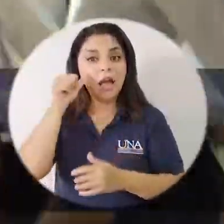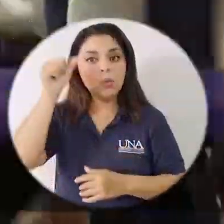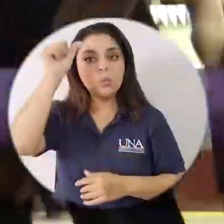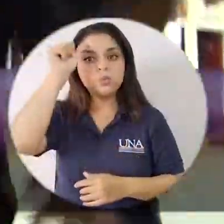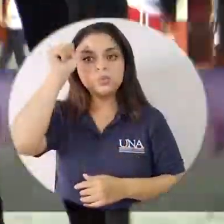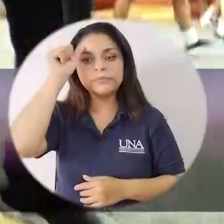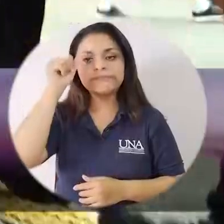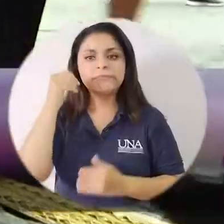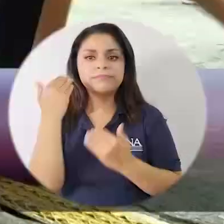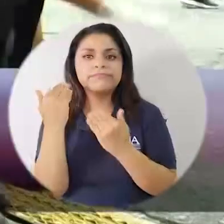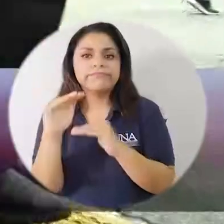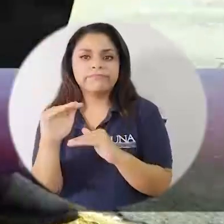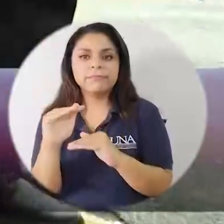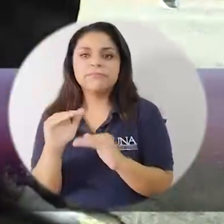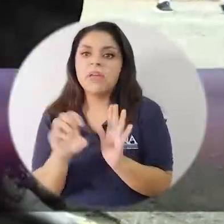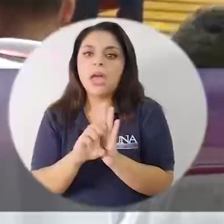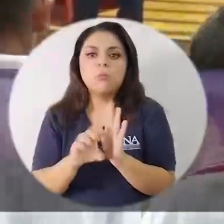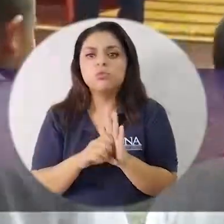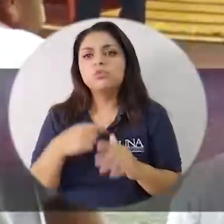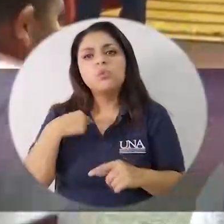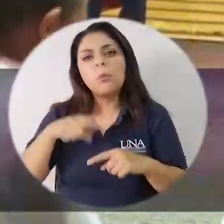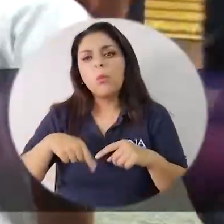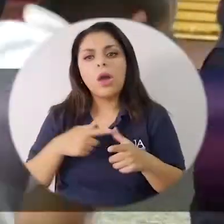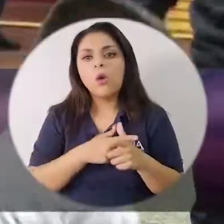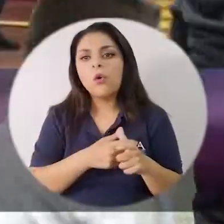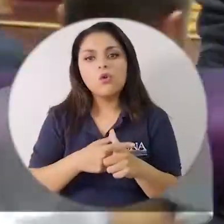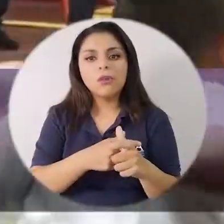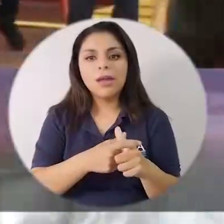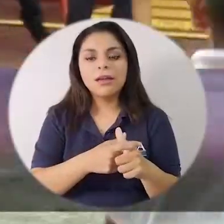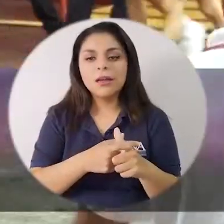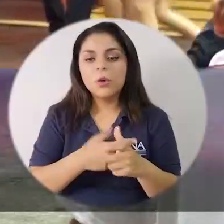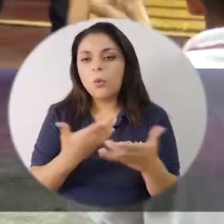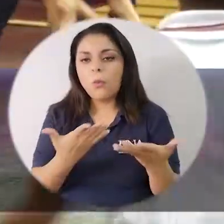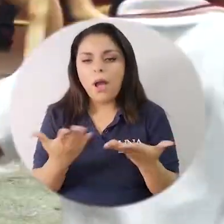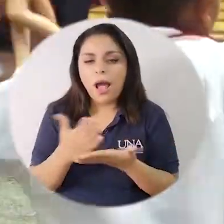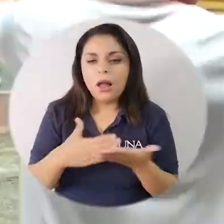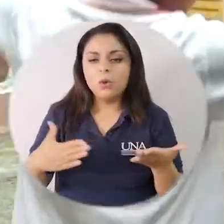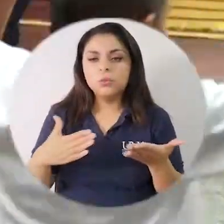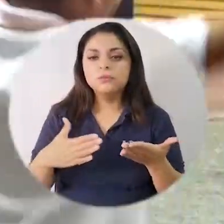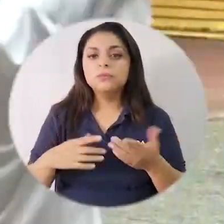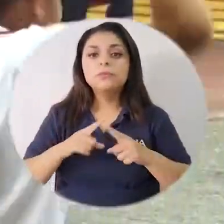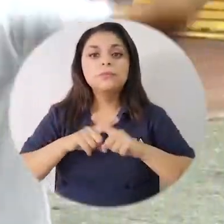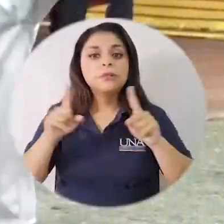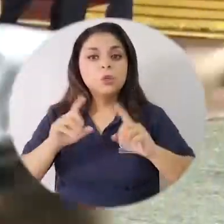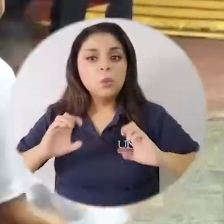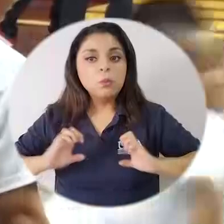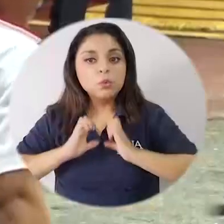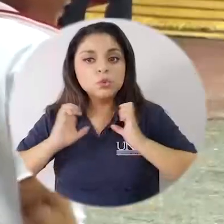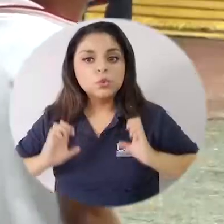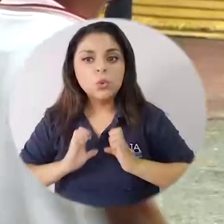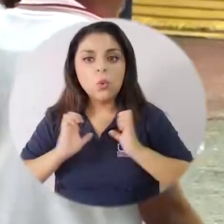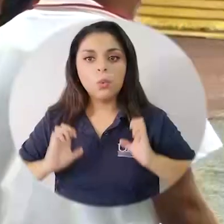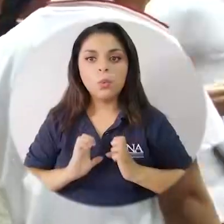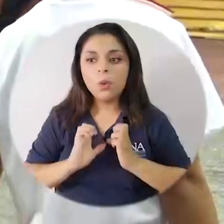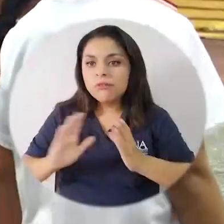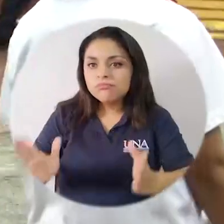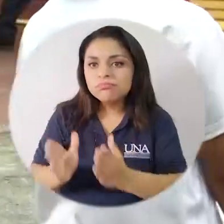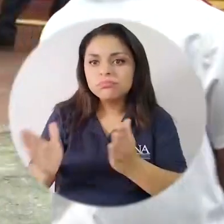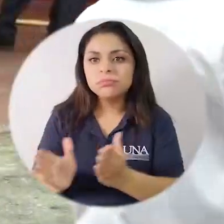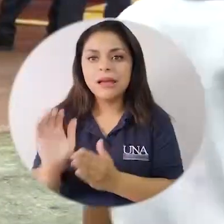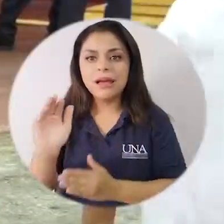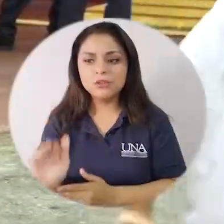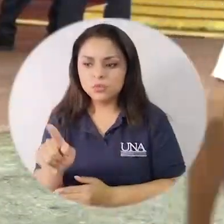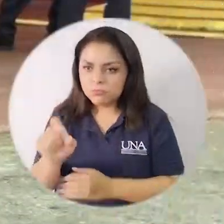vez los adultos tienen limitaciones y tal vez no puede correr o no puede hacer ciertos movimientos, pero o sea, a nivel emocional, el motivar